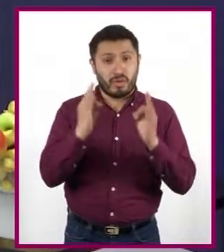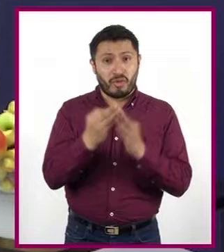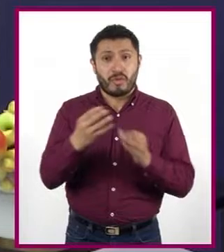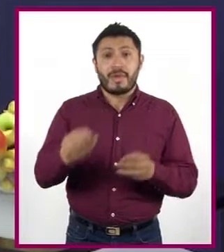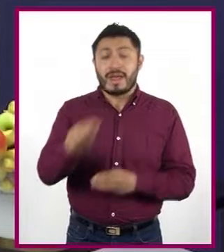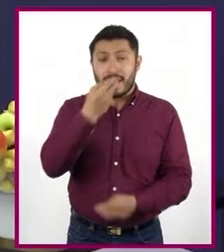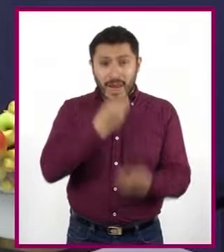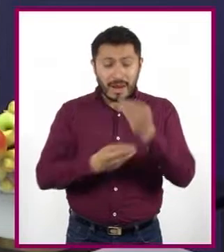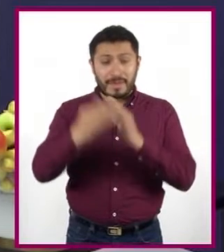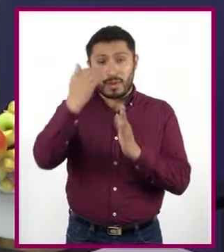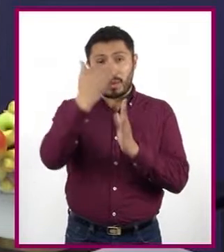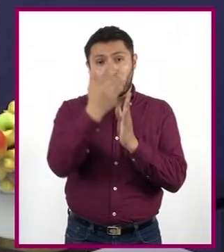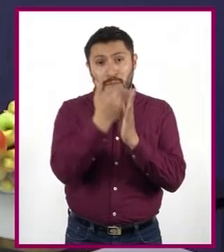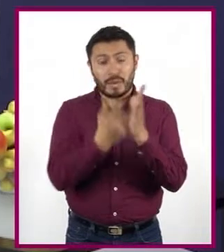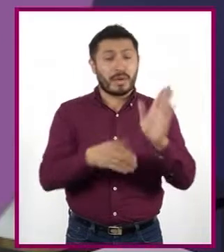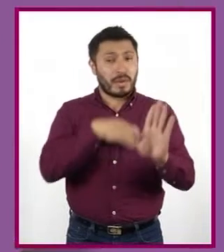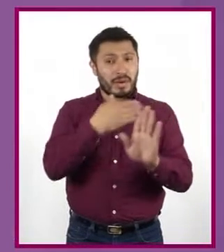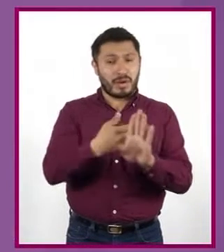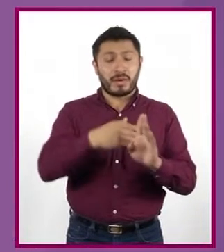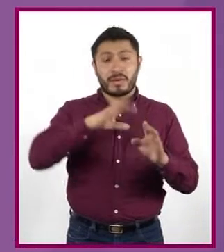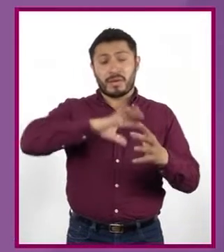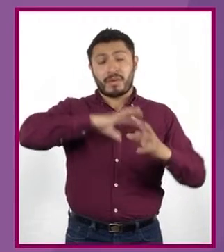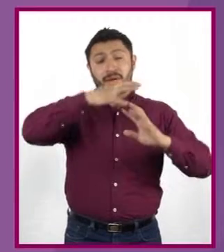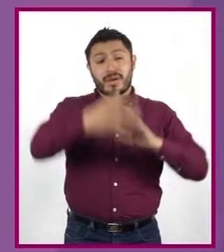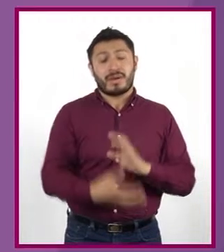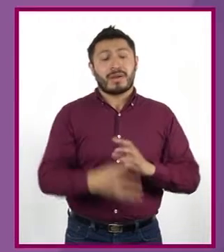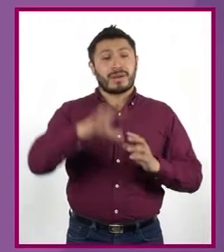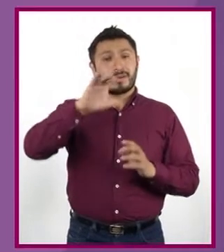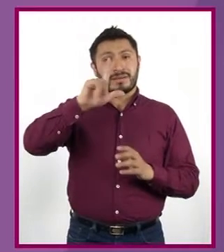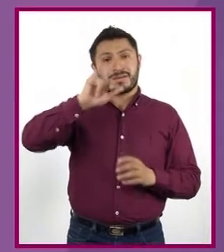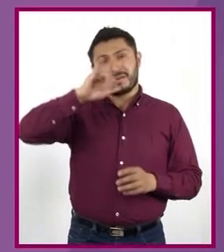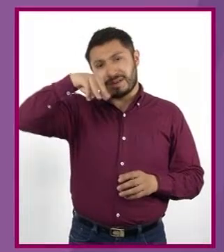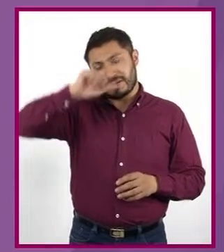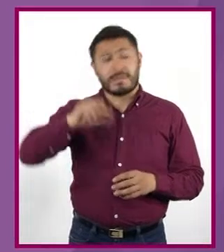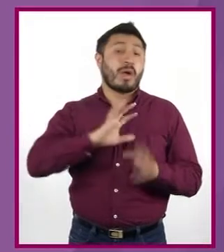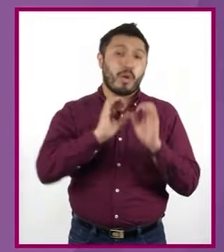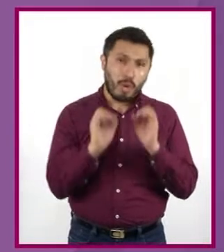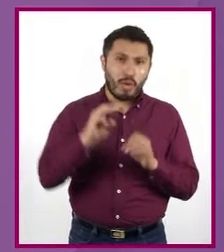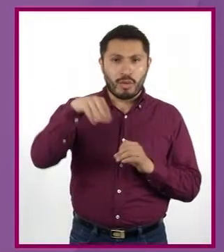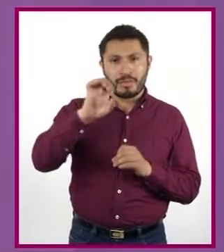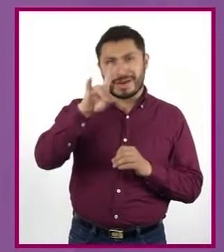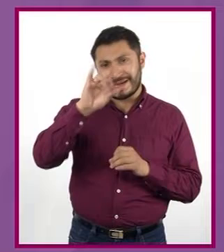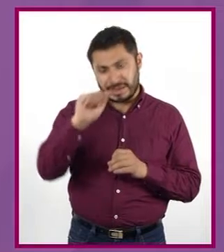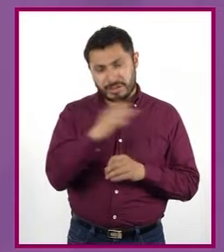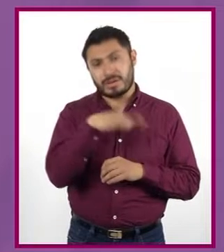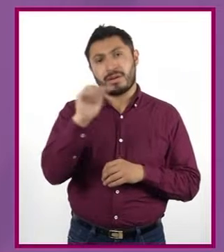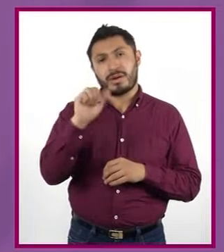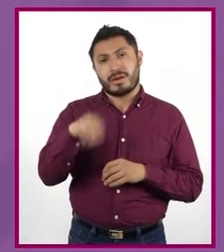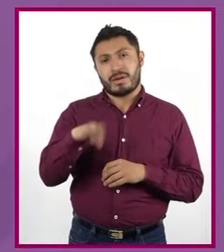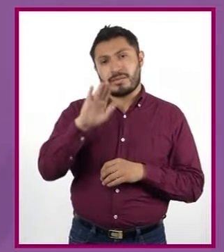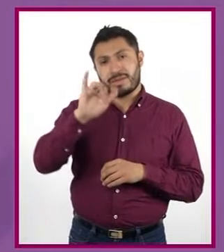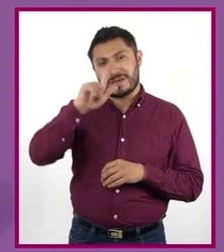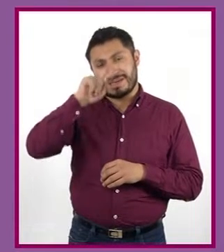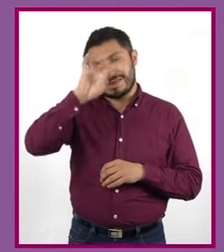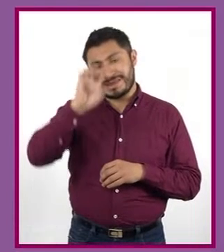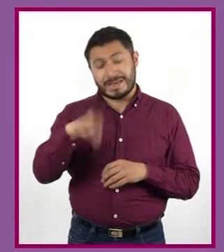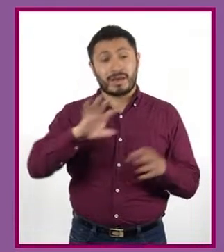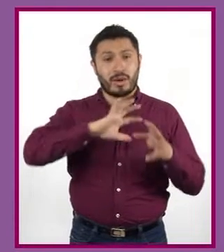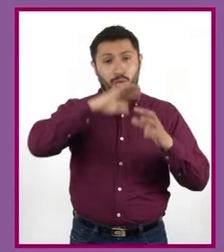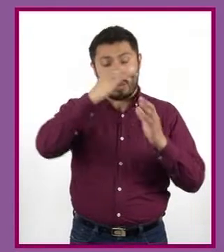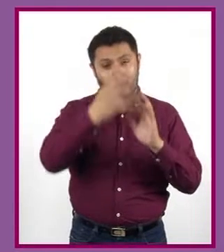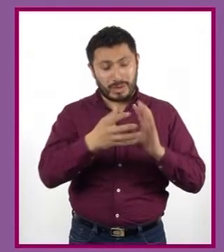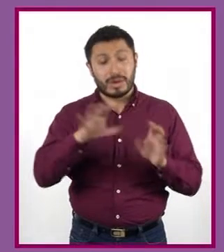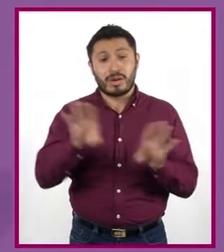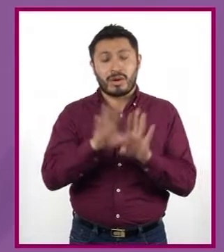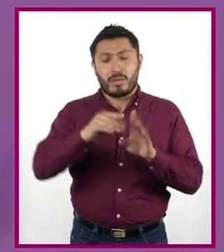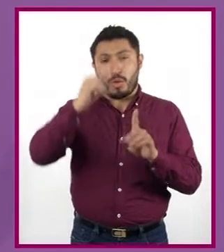alimentos, minimizando el impacto medioambiental como la reducción de las emisiones de gases de